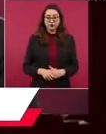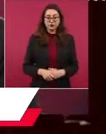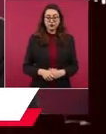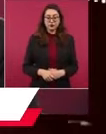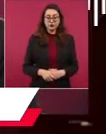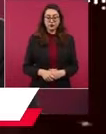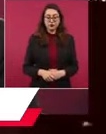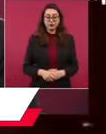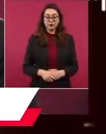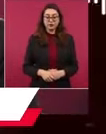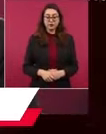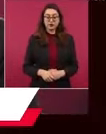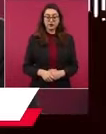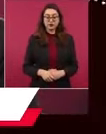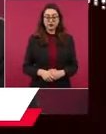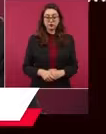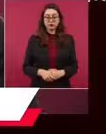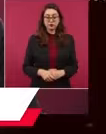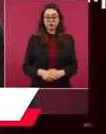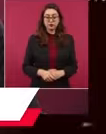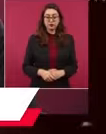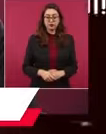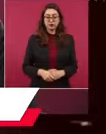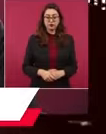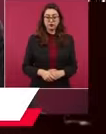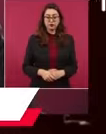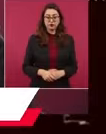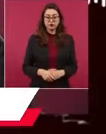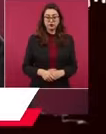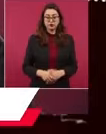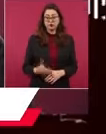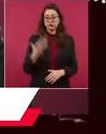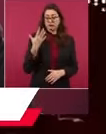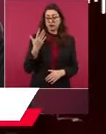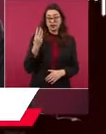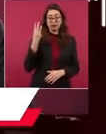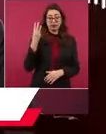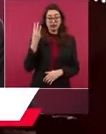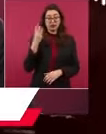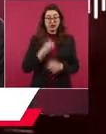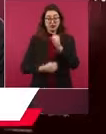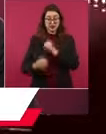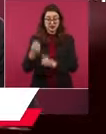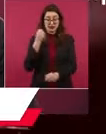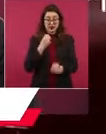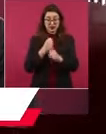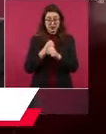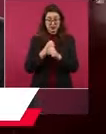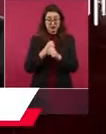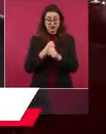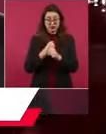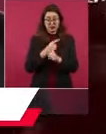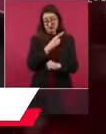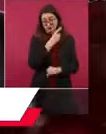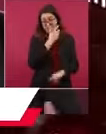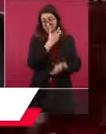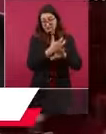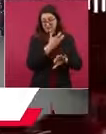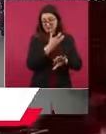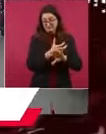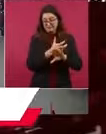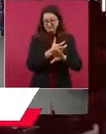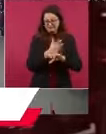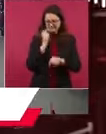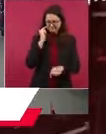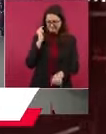que se omite y cuál es la explicación que el expresidente va a dar al pueblo de México sobre el por qué nombró a